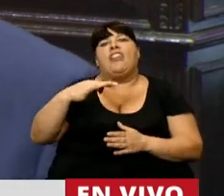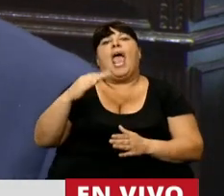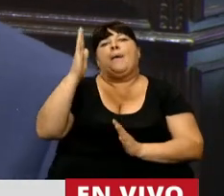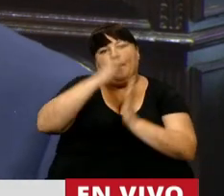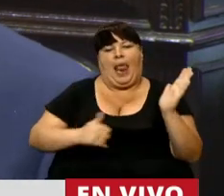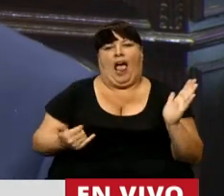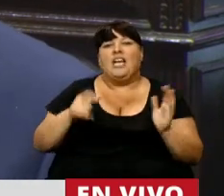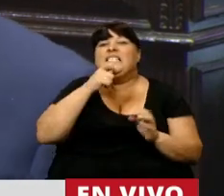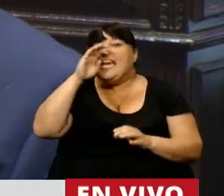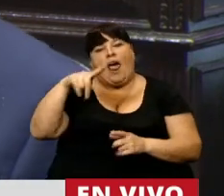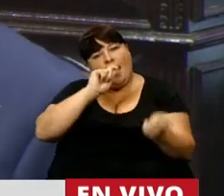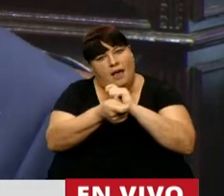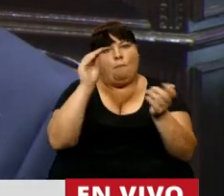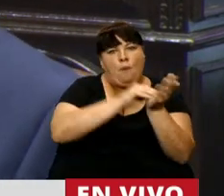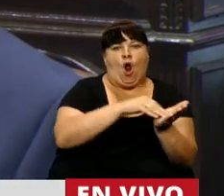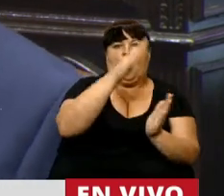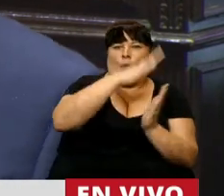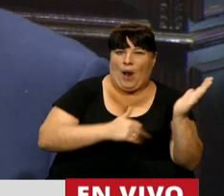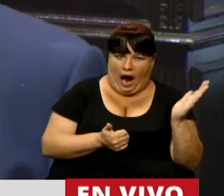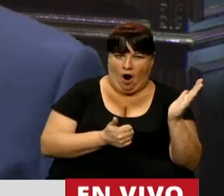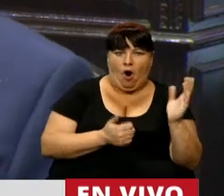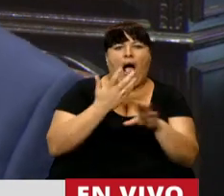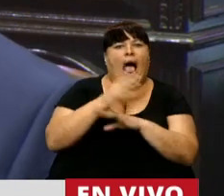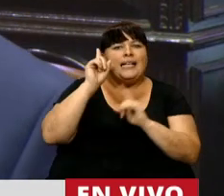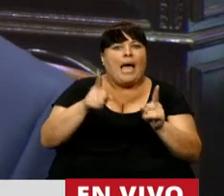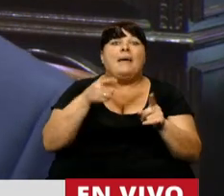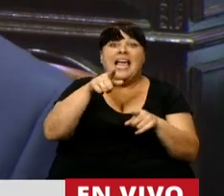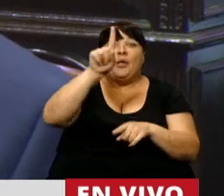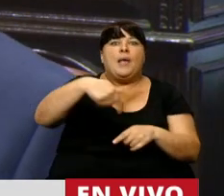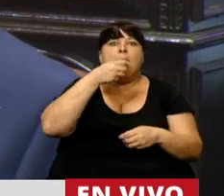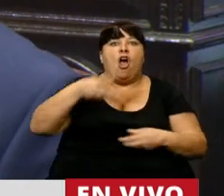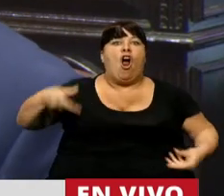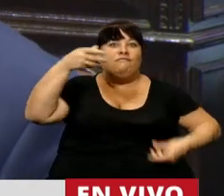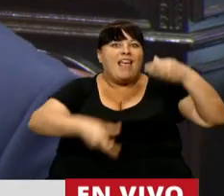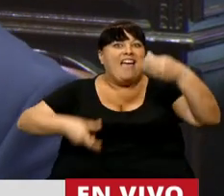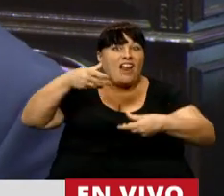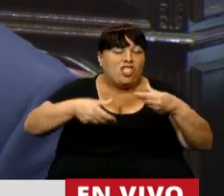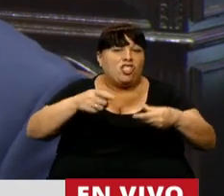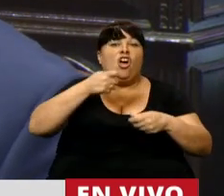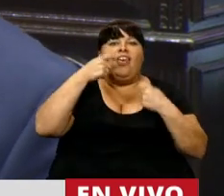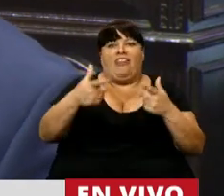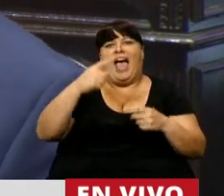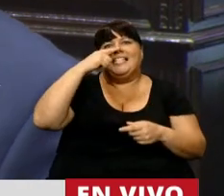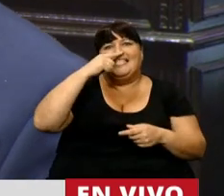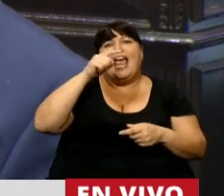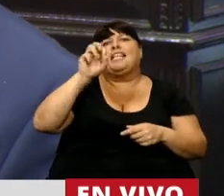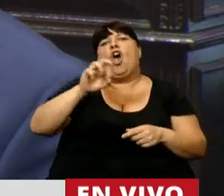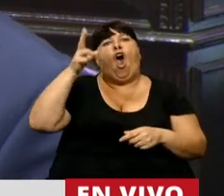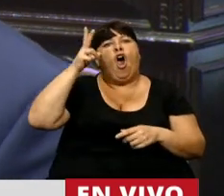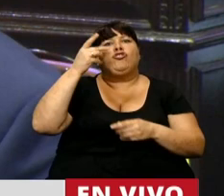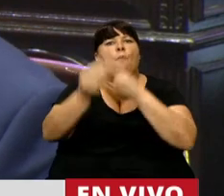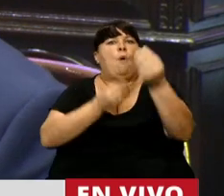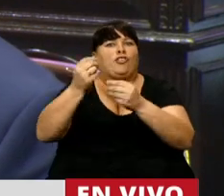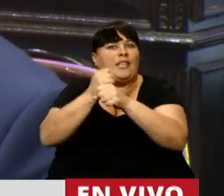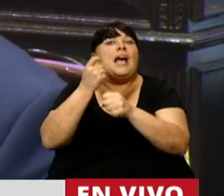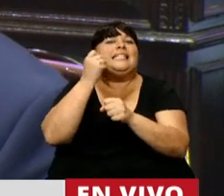registrado. Y por otro lado, además de motorizar la inversión, de aquellas que generan 7 u 8 de cada 10 puestos de